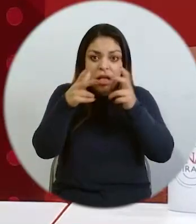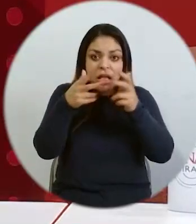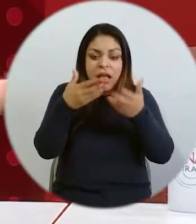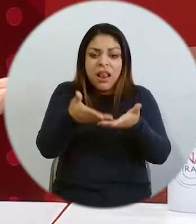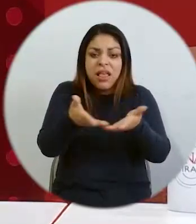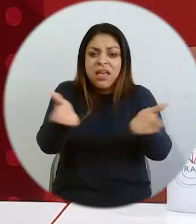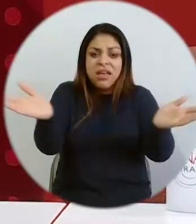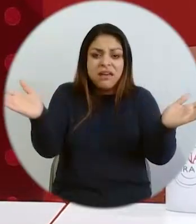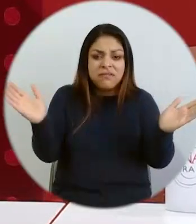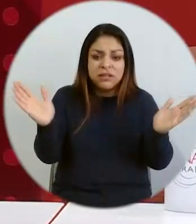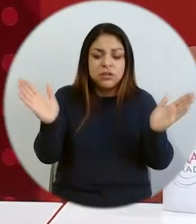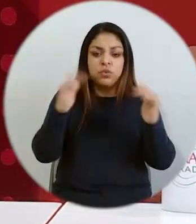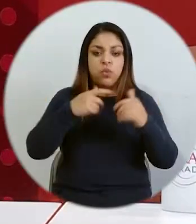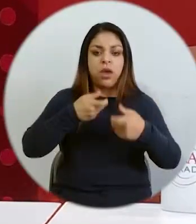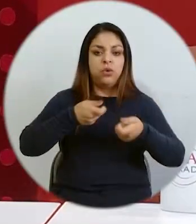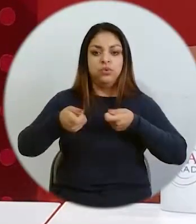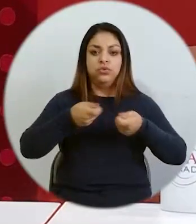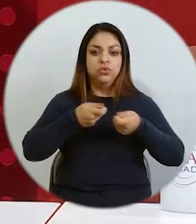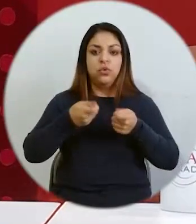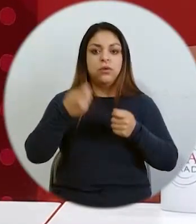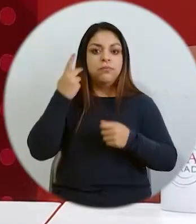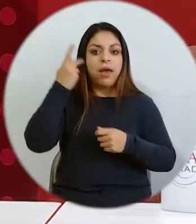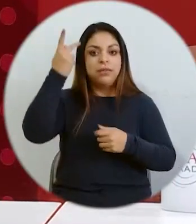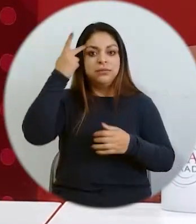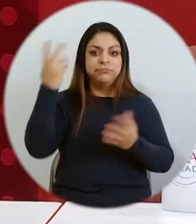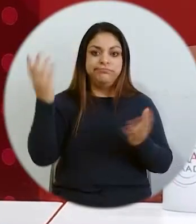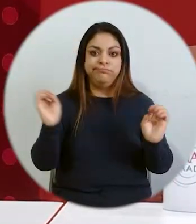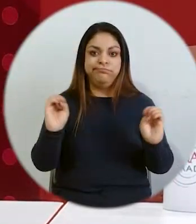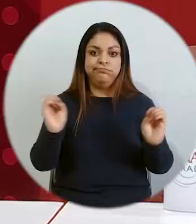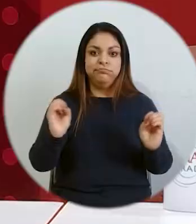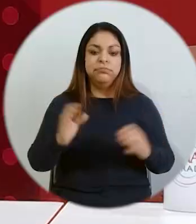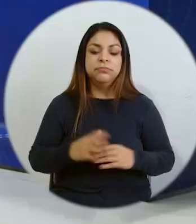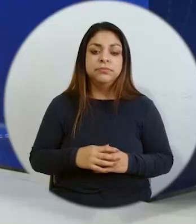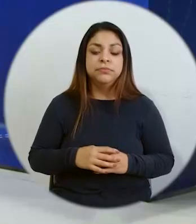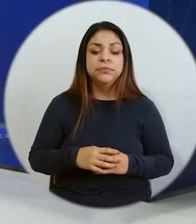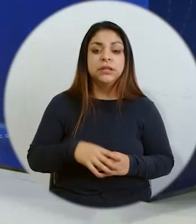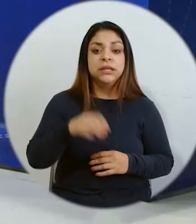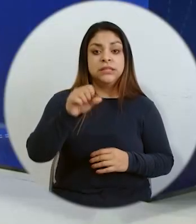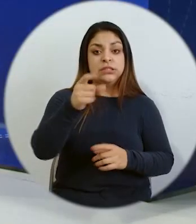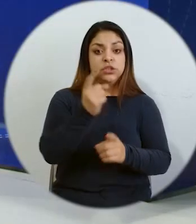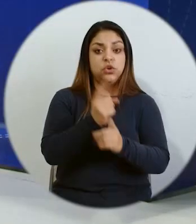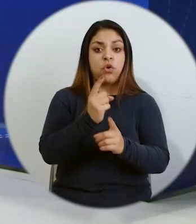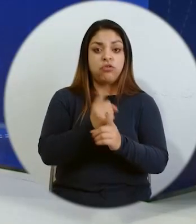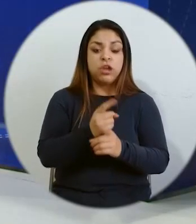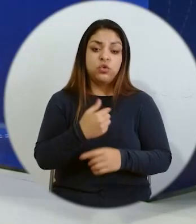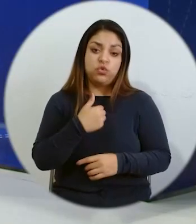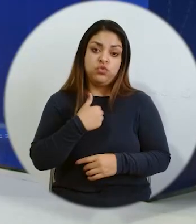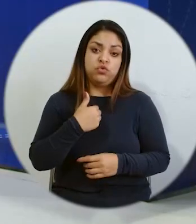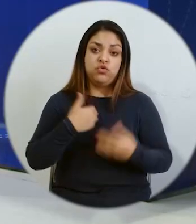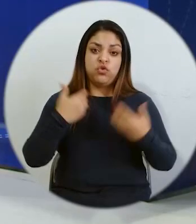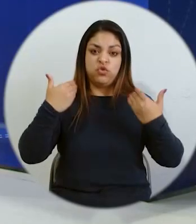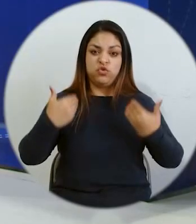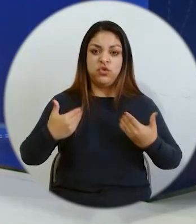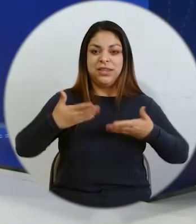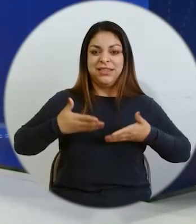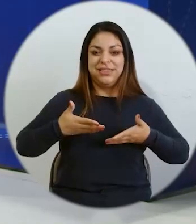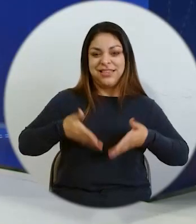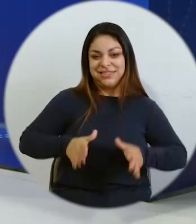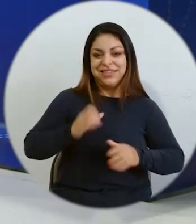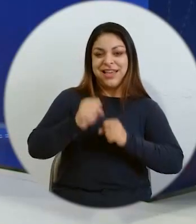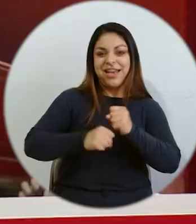persona a la libre si no hay un control parental fuerte. Claro. bueno, yo soy un